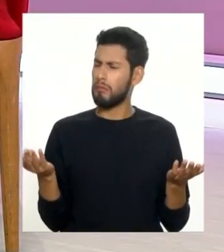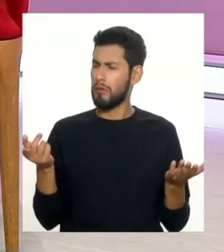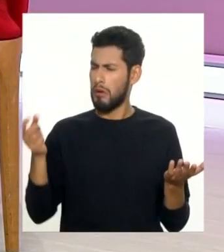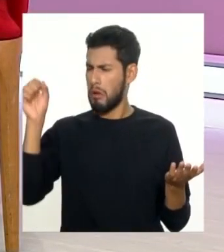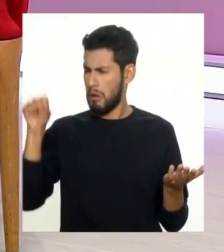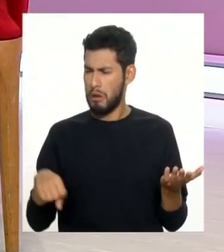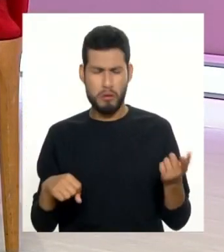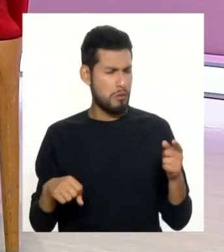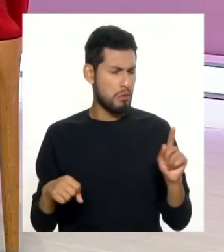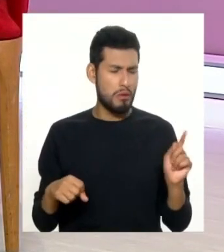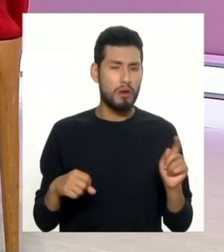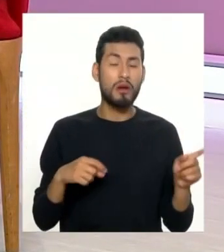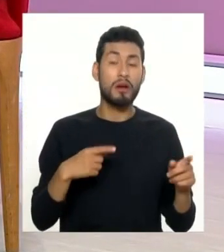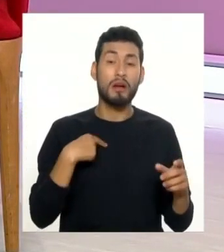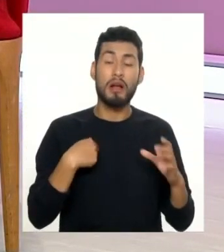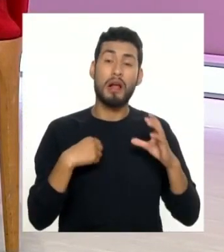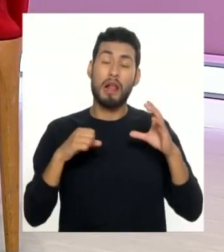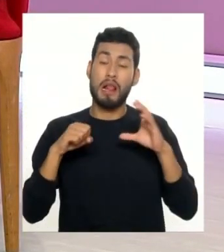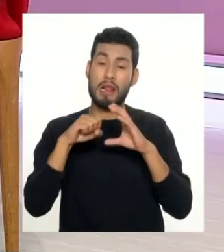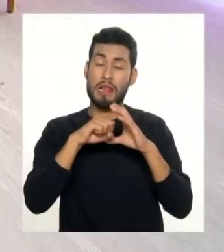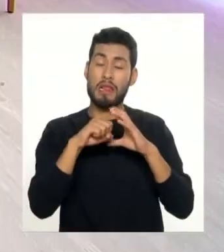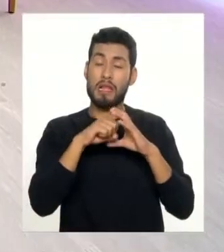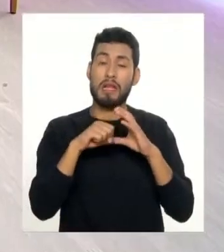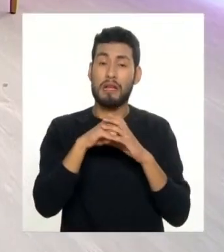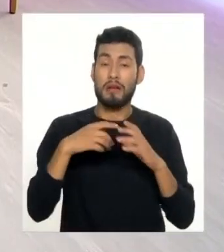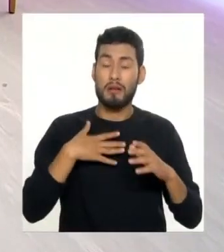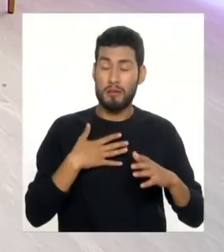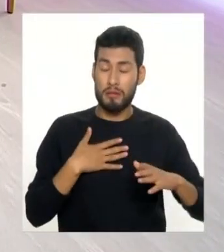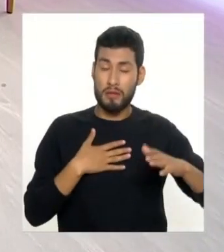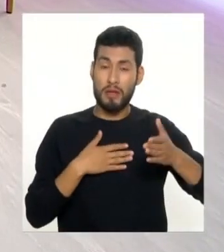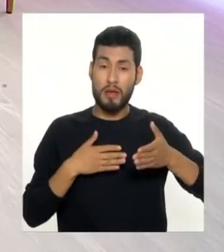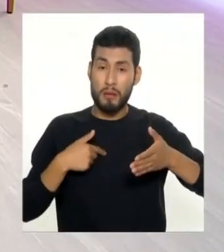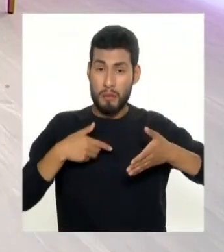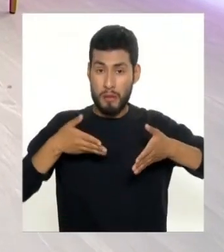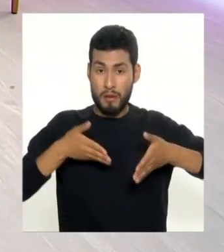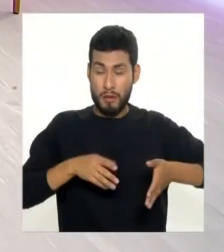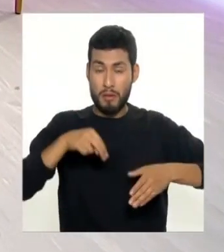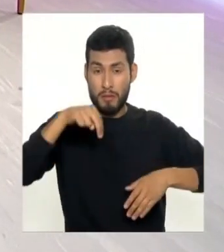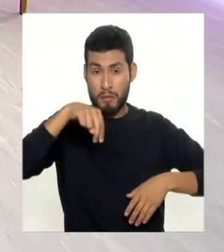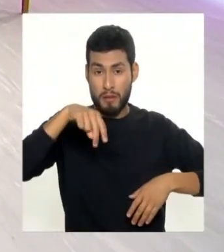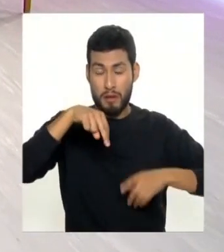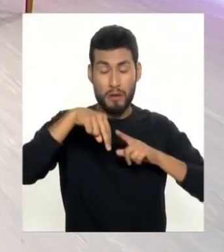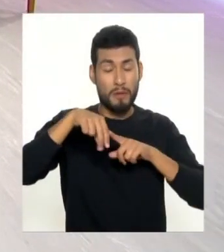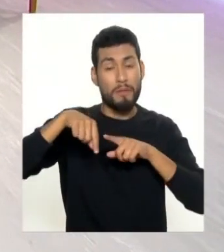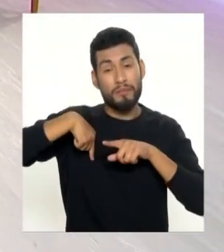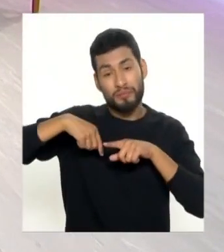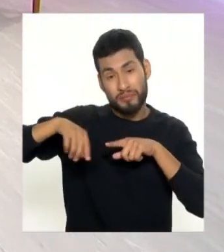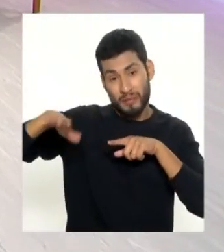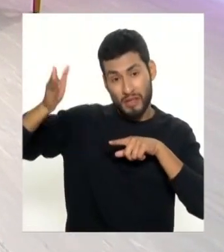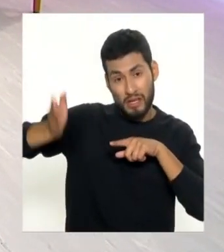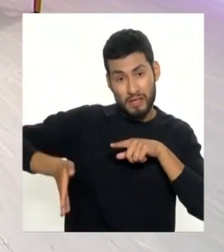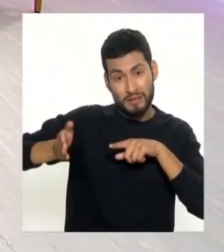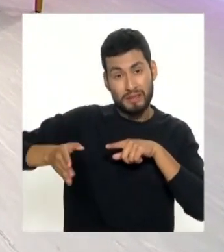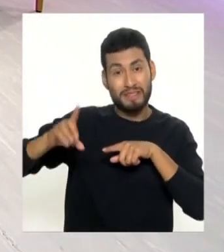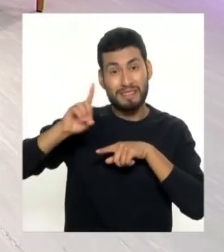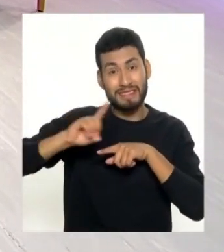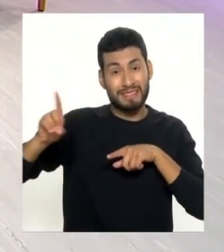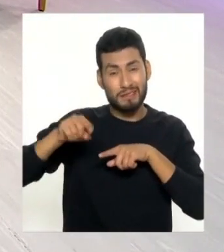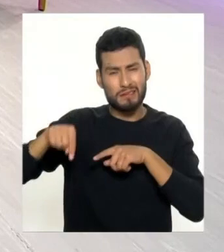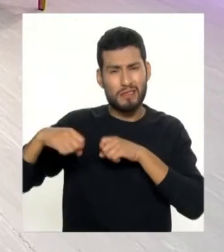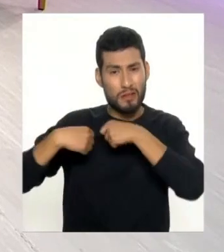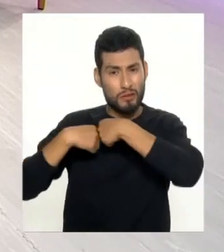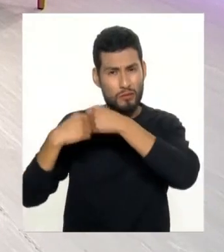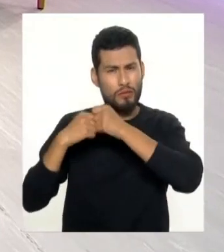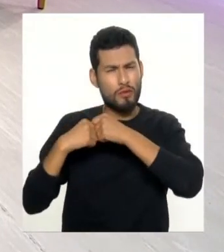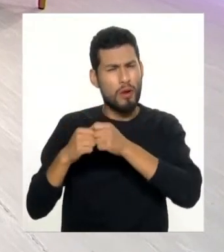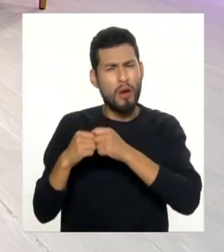parte derecha, en mi pierna derecha, lo que es la rodilla, la tengo como adormecida. Esto lo tengo desde el